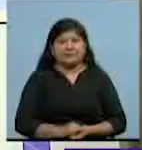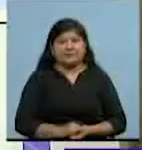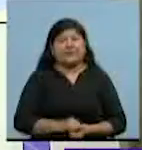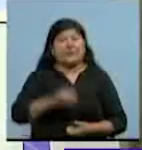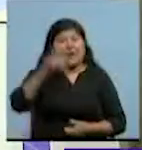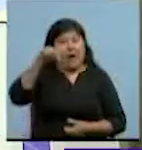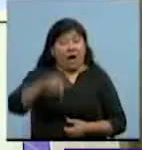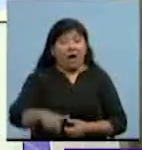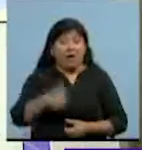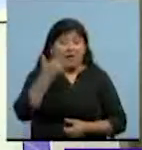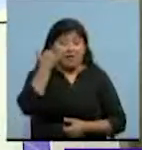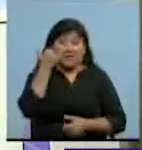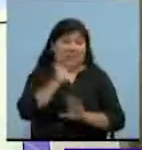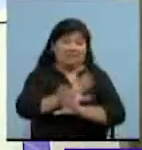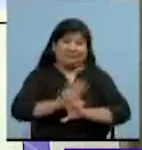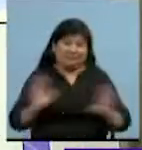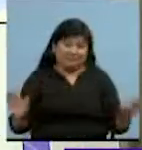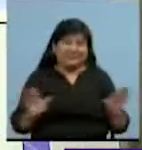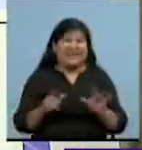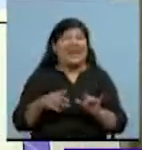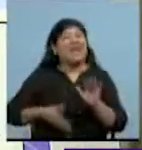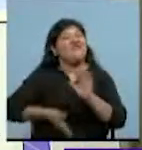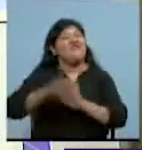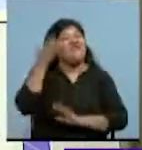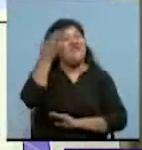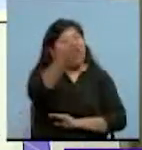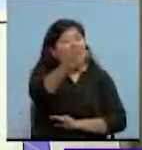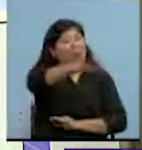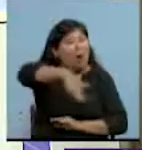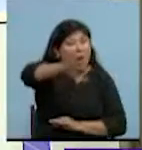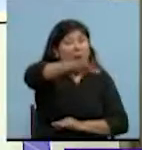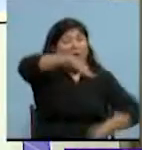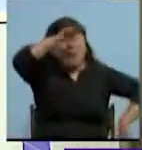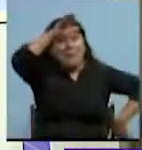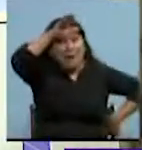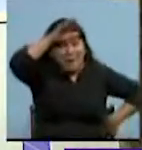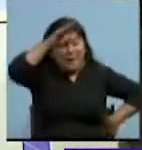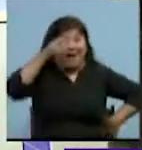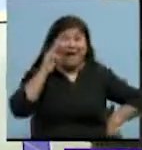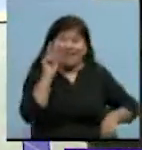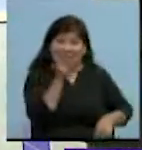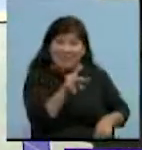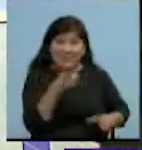Y ahora nos vamos a la ciudad de Humahuaca.